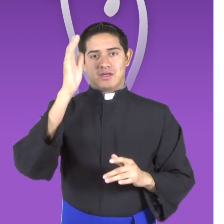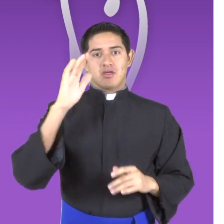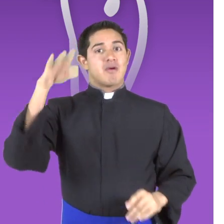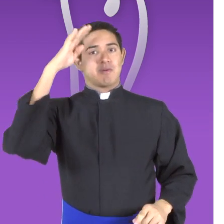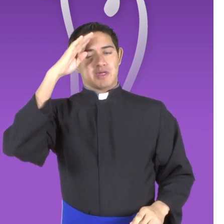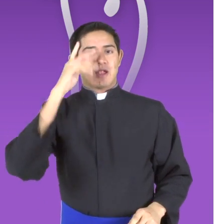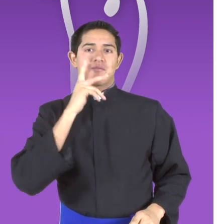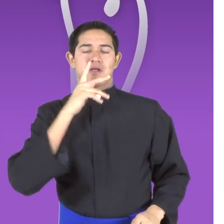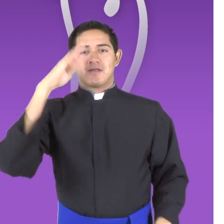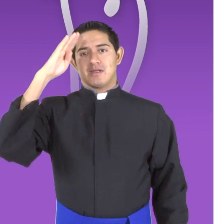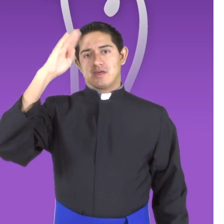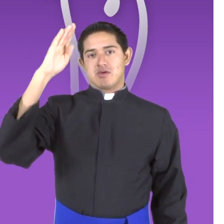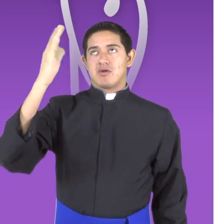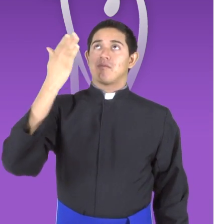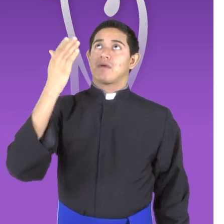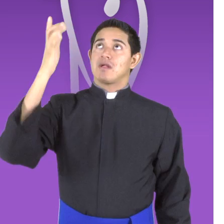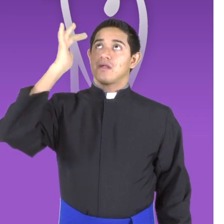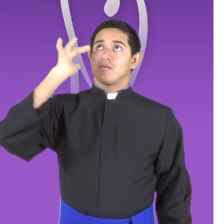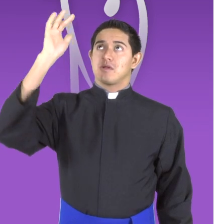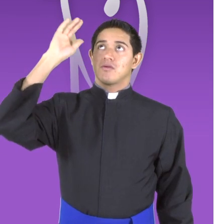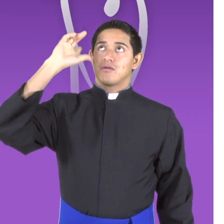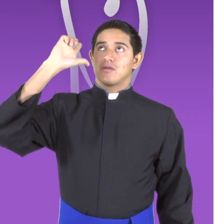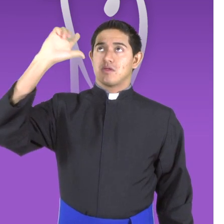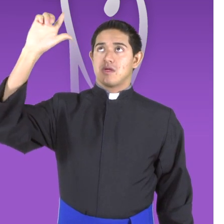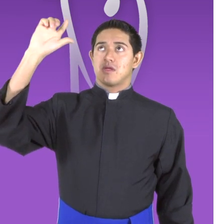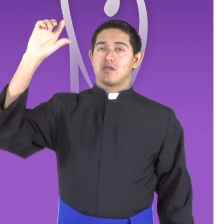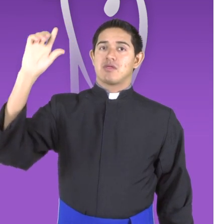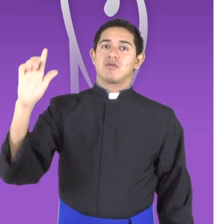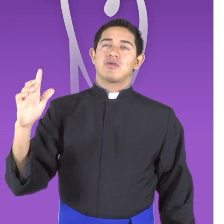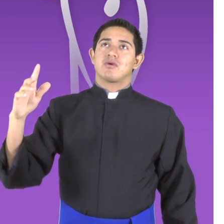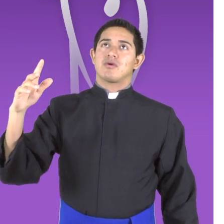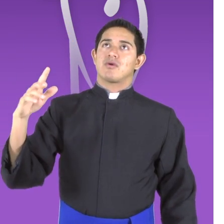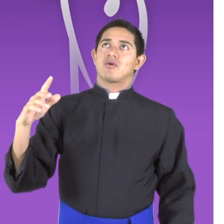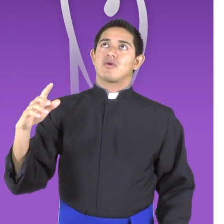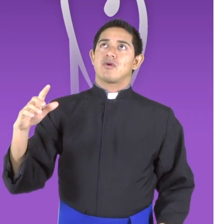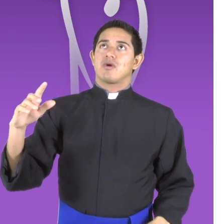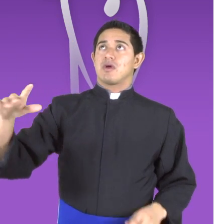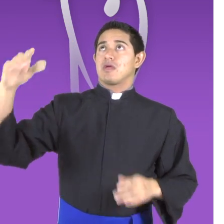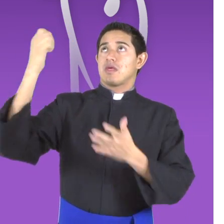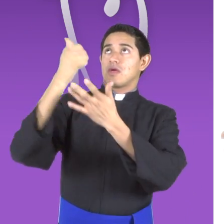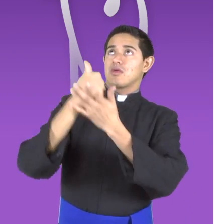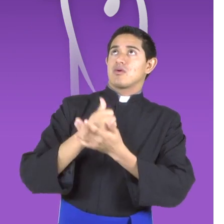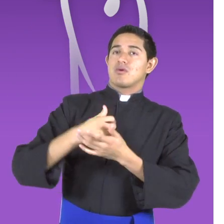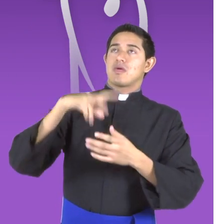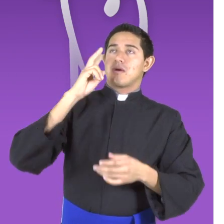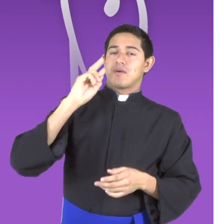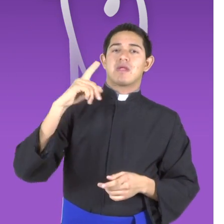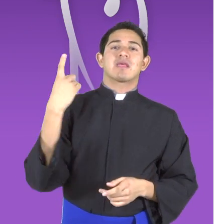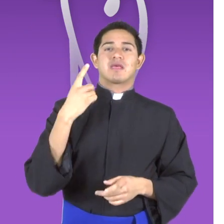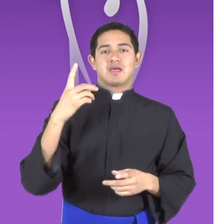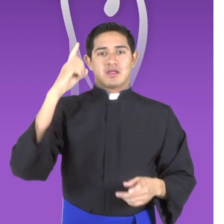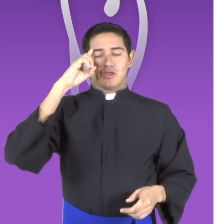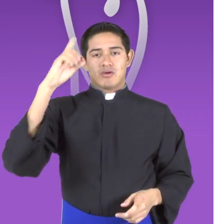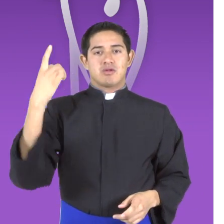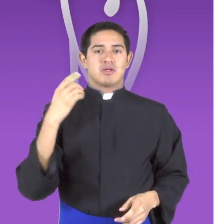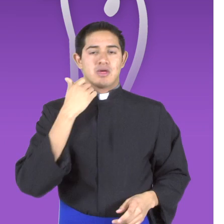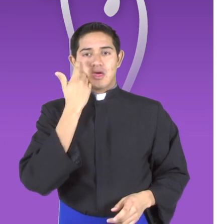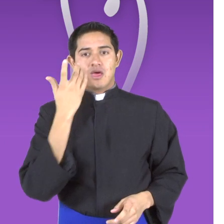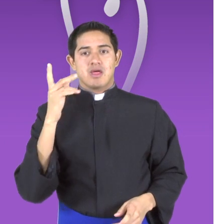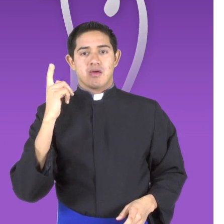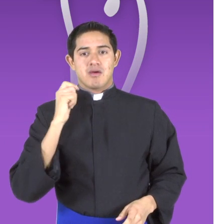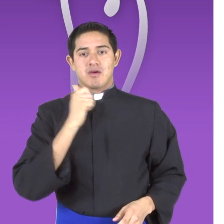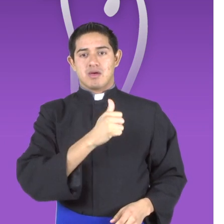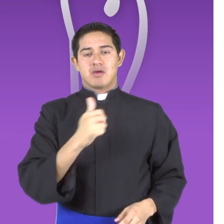nuestro Señor en tu mente. Dile al Espíritu Santo que te ilumine para poder comprender si es un designio de Dios, qué es lo que quiere para ti en